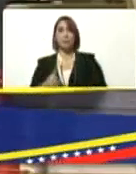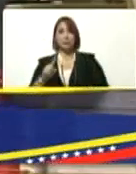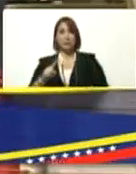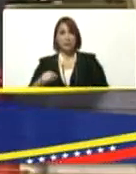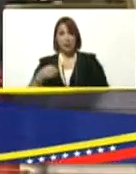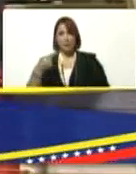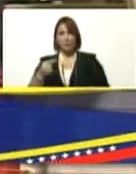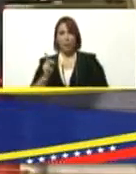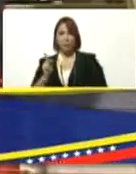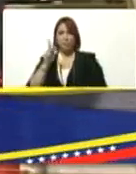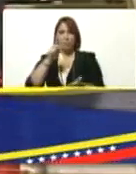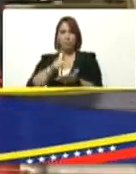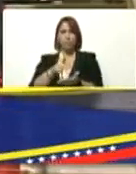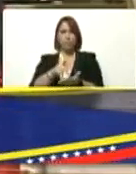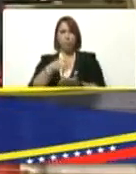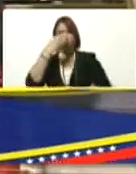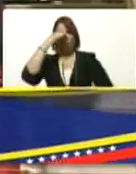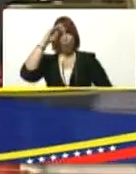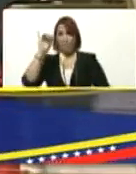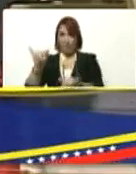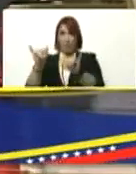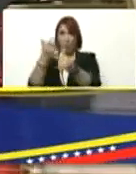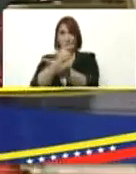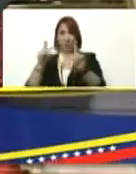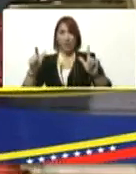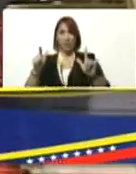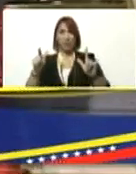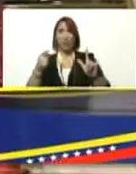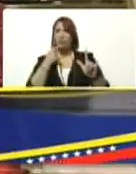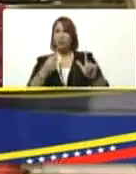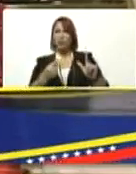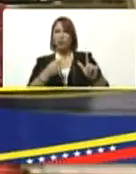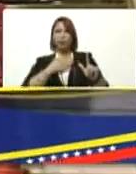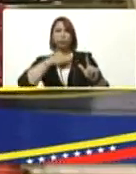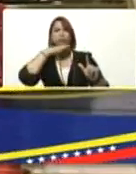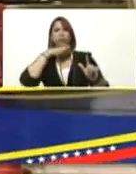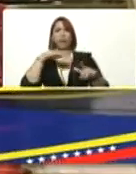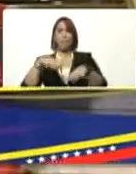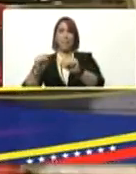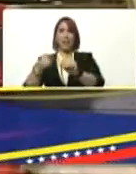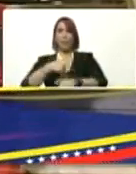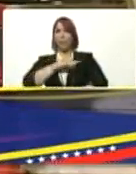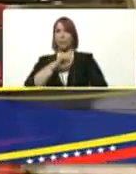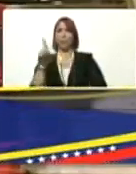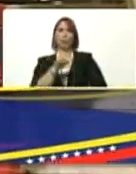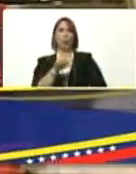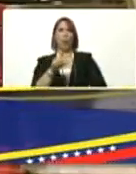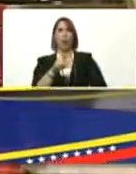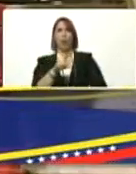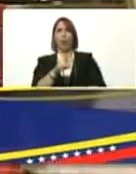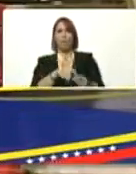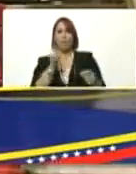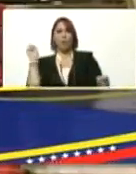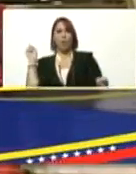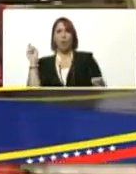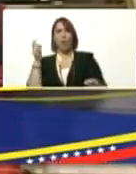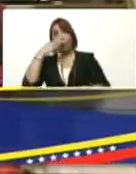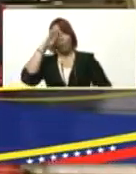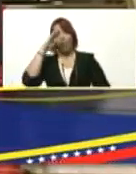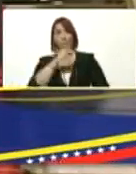Puerto Rico. Y llegó a decir que si no fuera suficiente y el imperio español no se retiraba de Cuba y Puerto